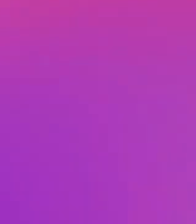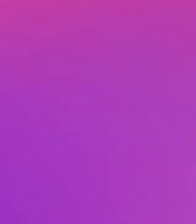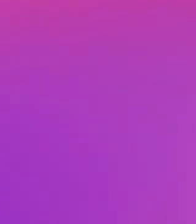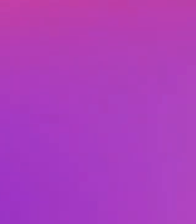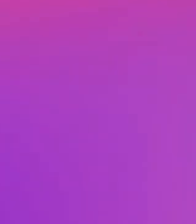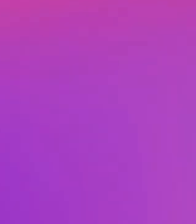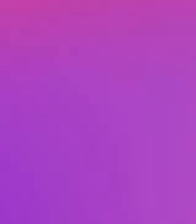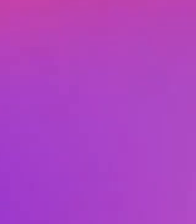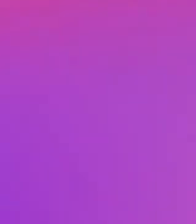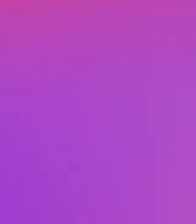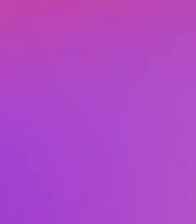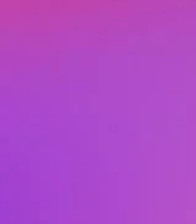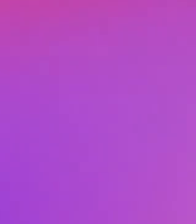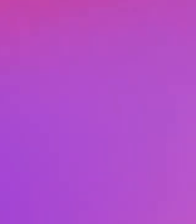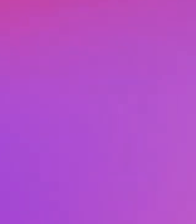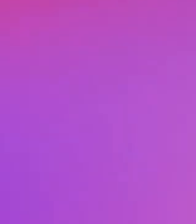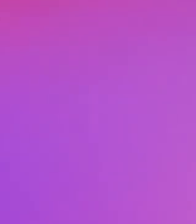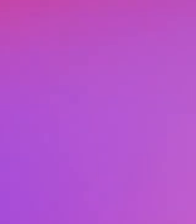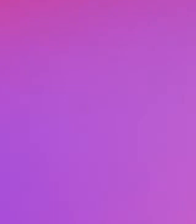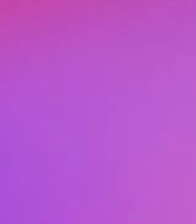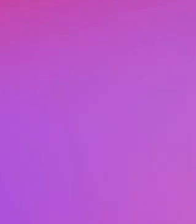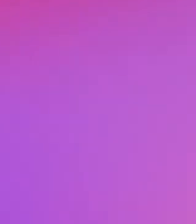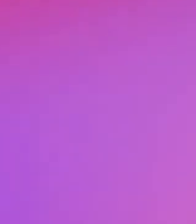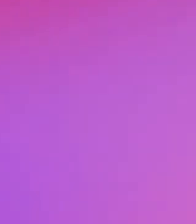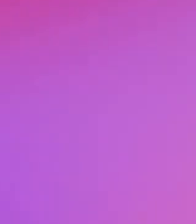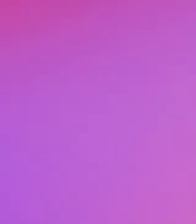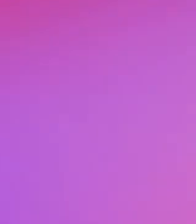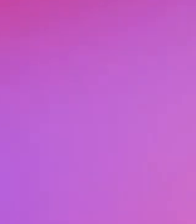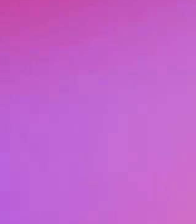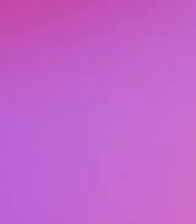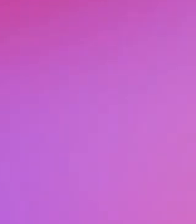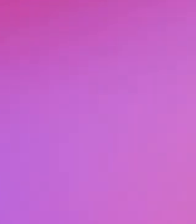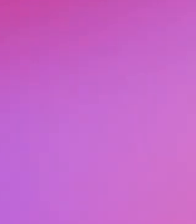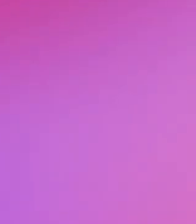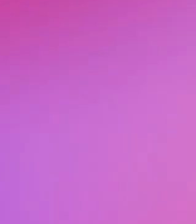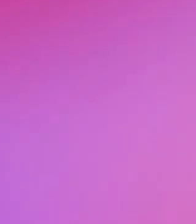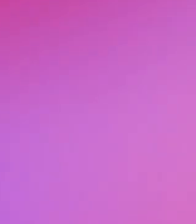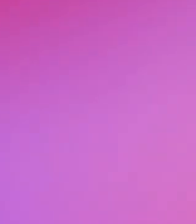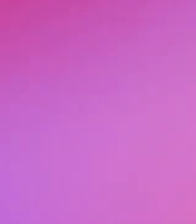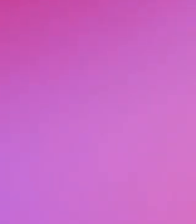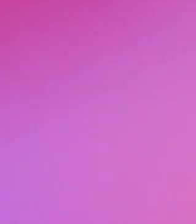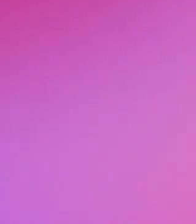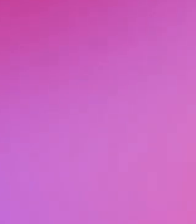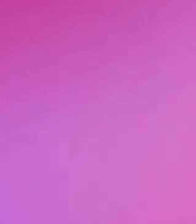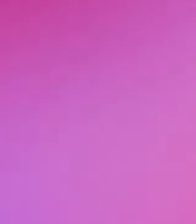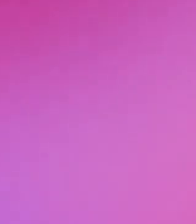conalitec.cep.gov.mx. Y recuerda que también cuentas con el sitio